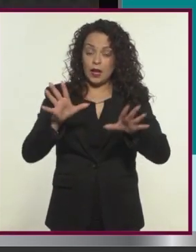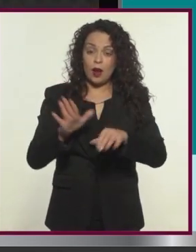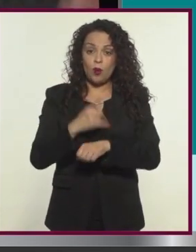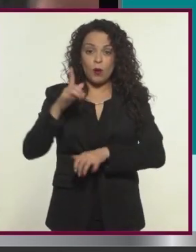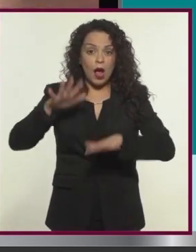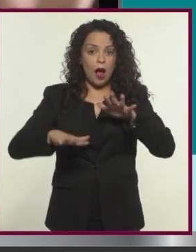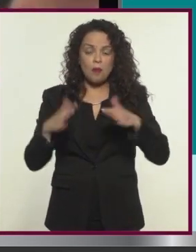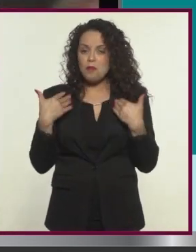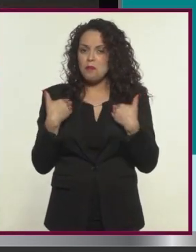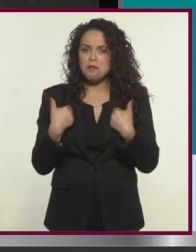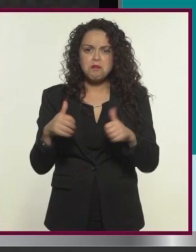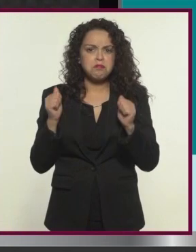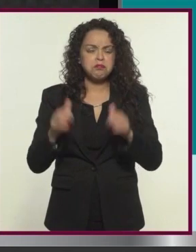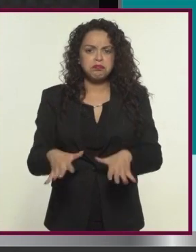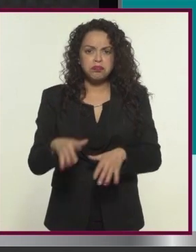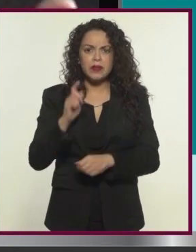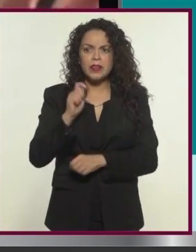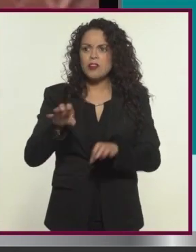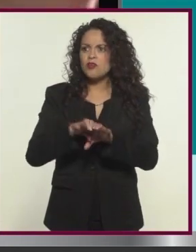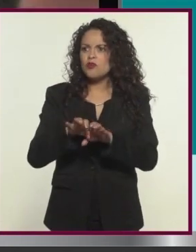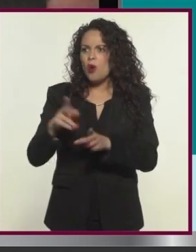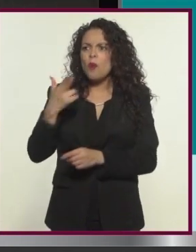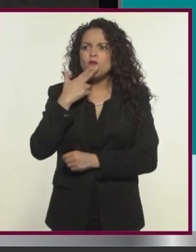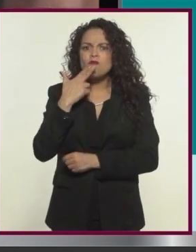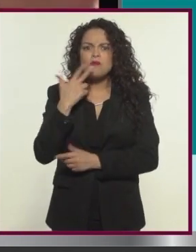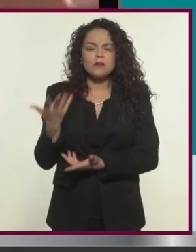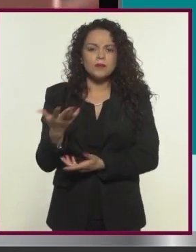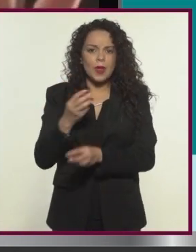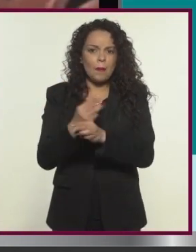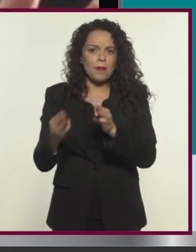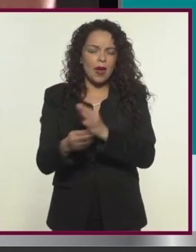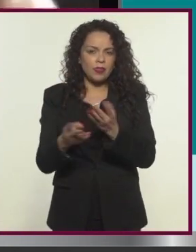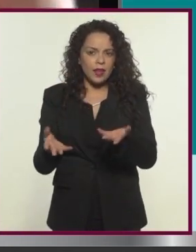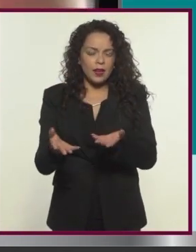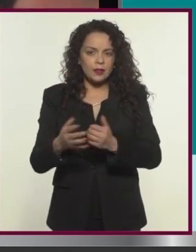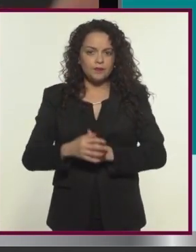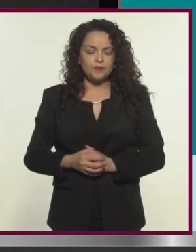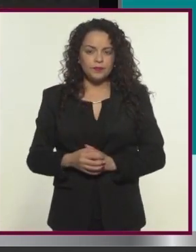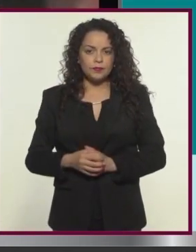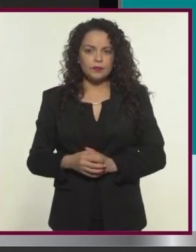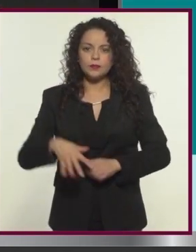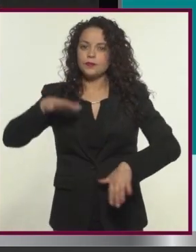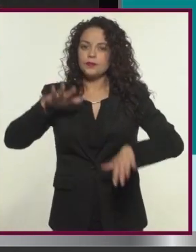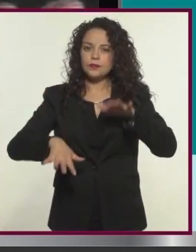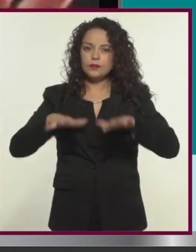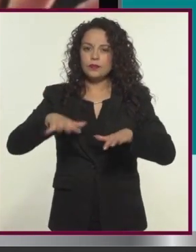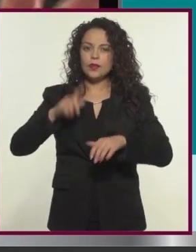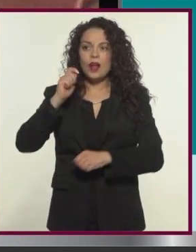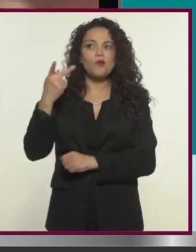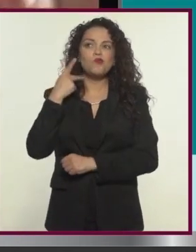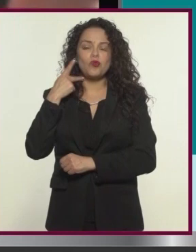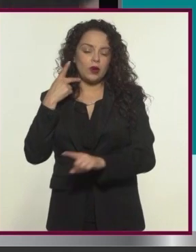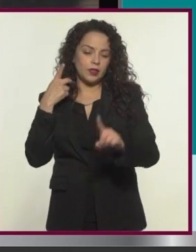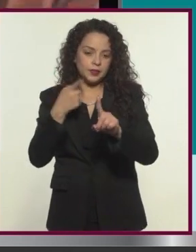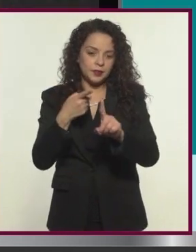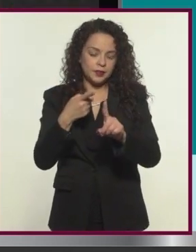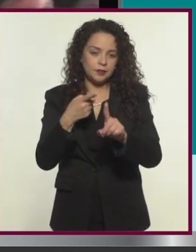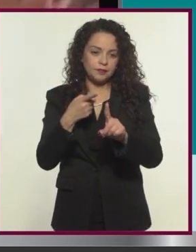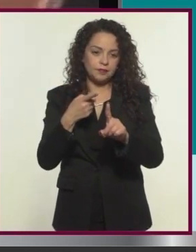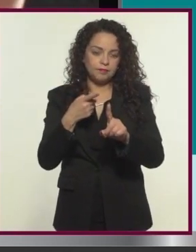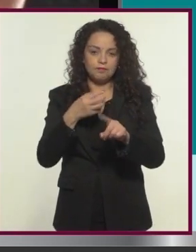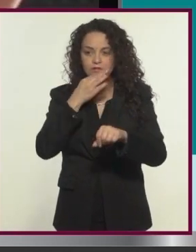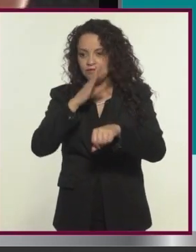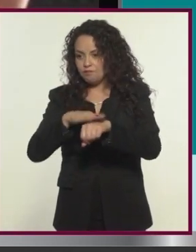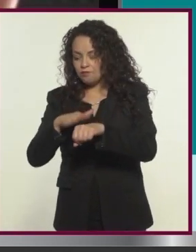veces no entendemos las funciones que tiene cierto material. A veces es para hacer algún señalamiento